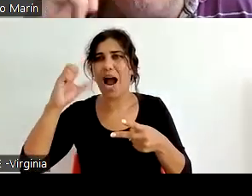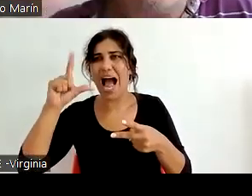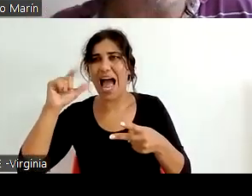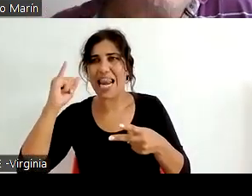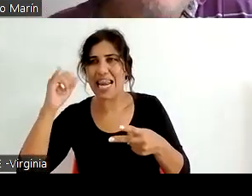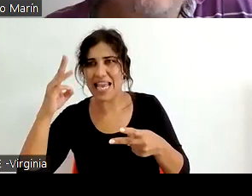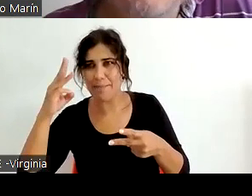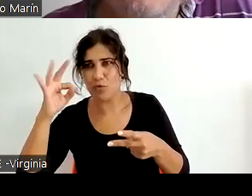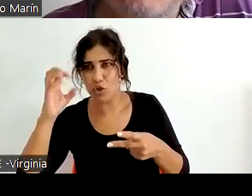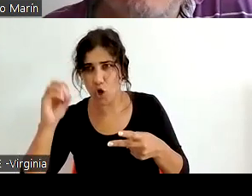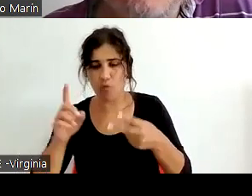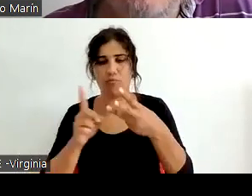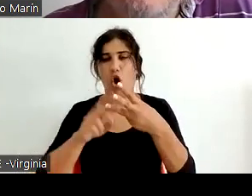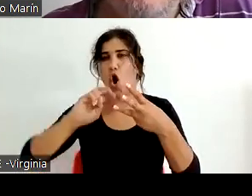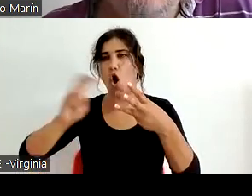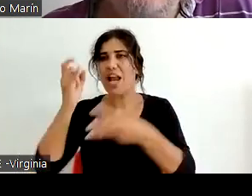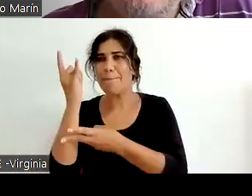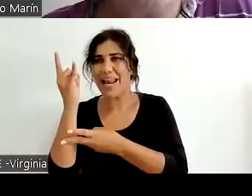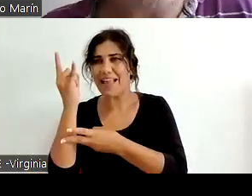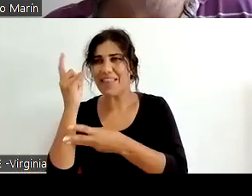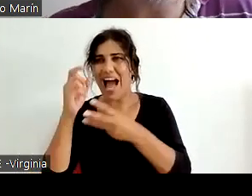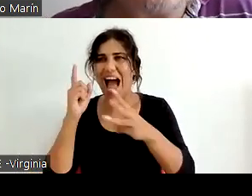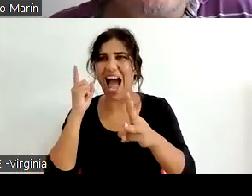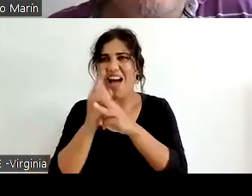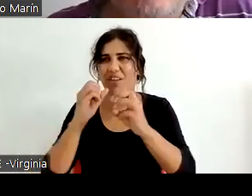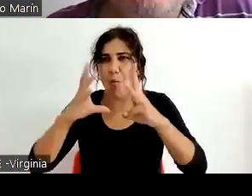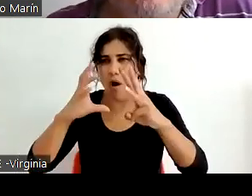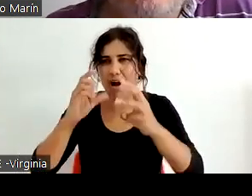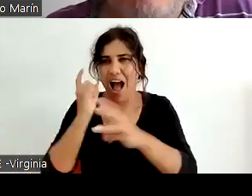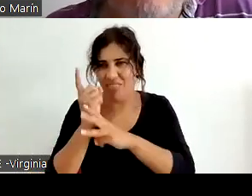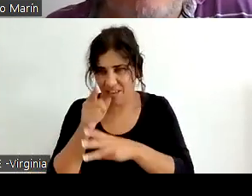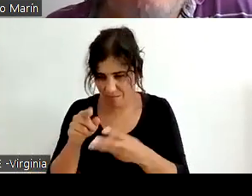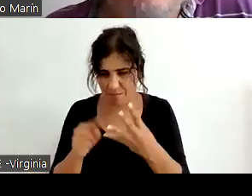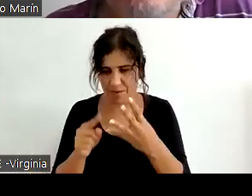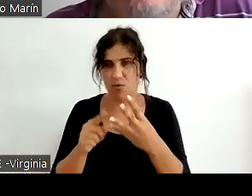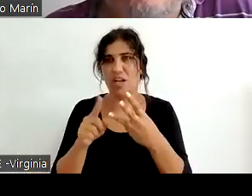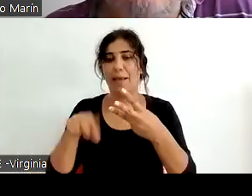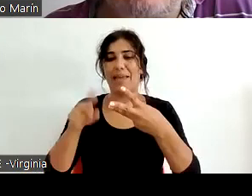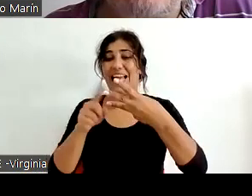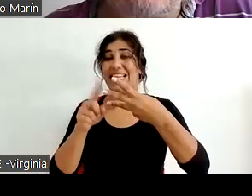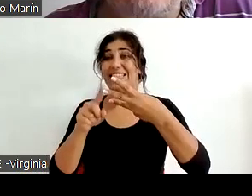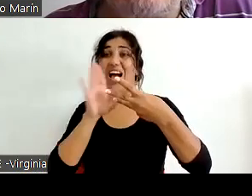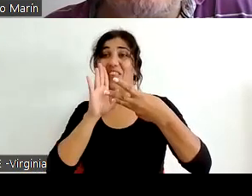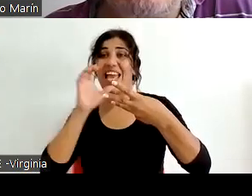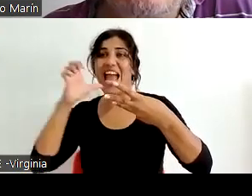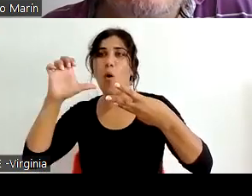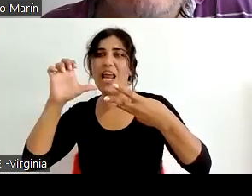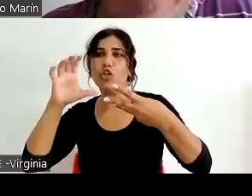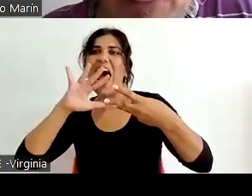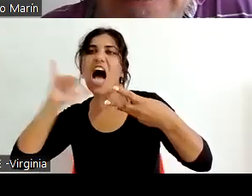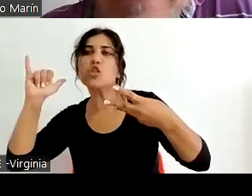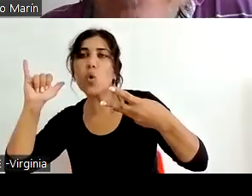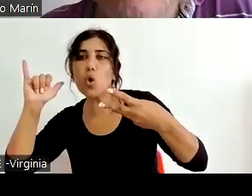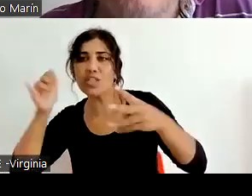muy bien, de gaulteria, que es un antiinflamatorio potente. El eucaliptus es el eucalipto azul, que es el más antiinflamatorio.